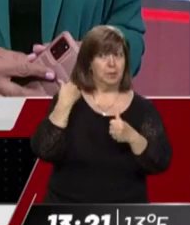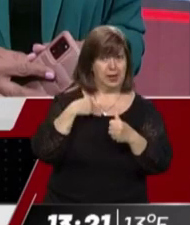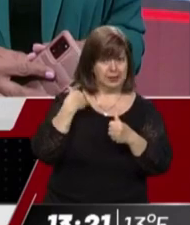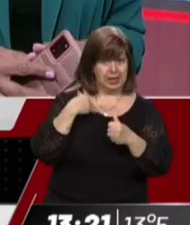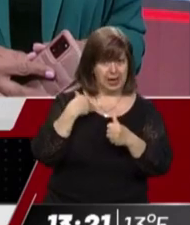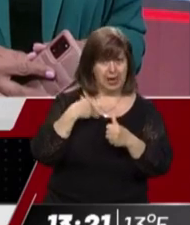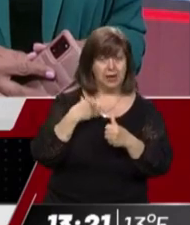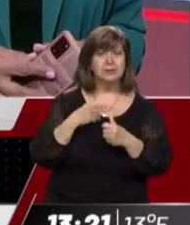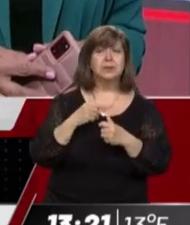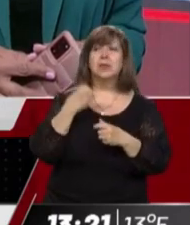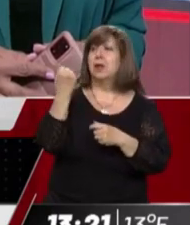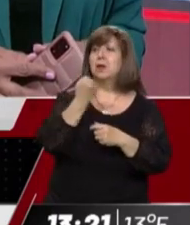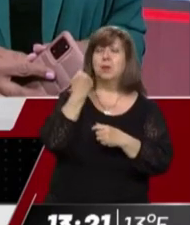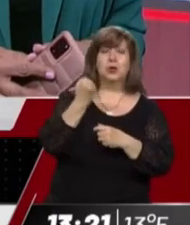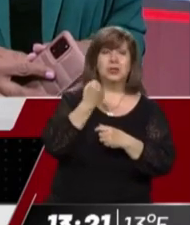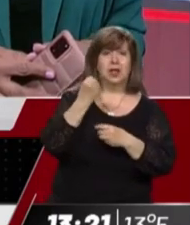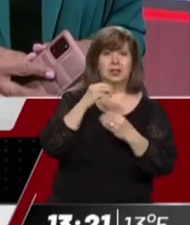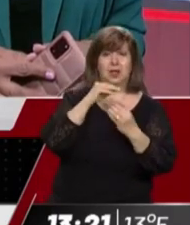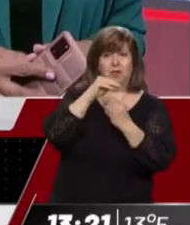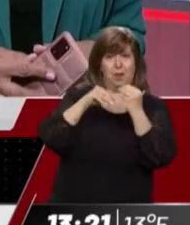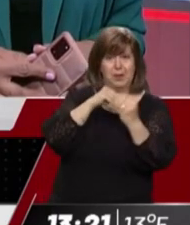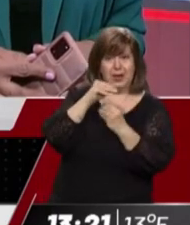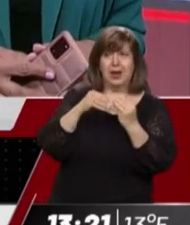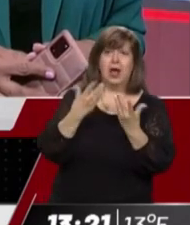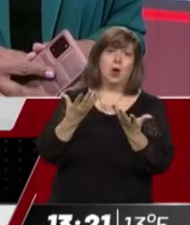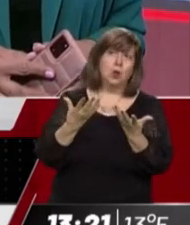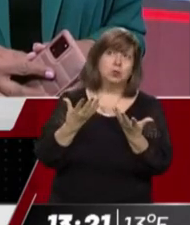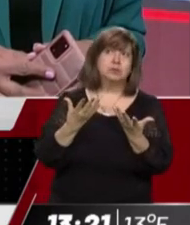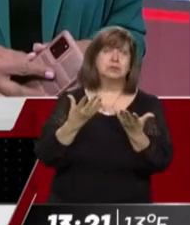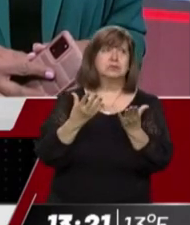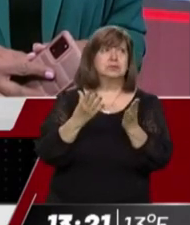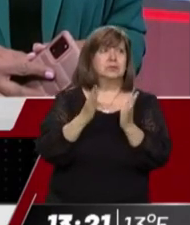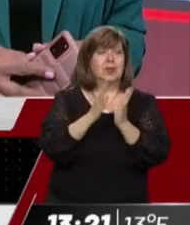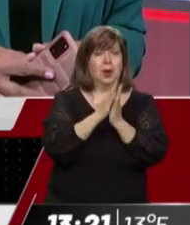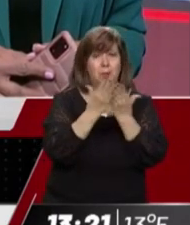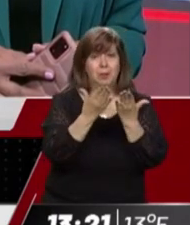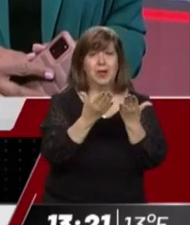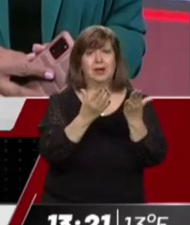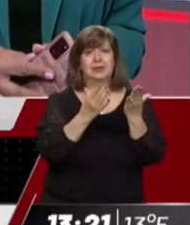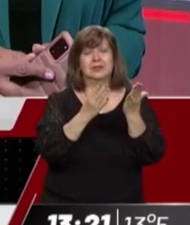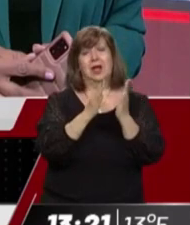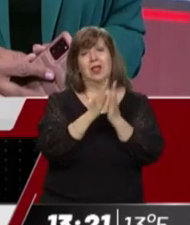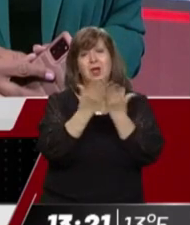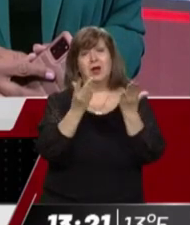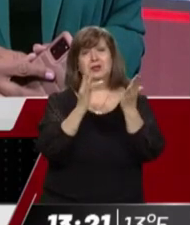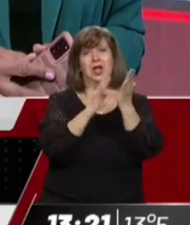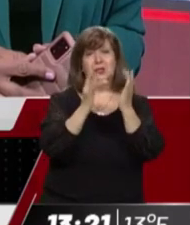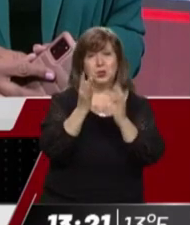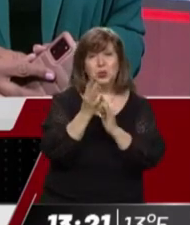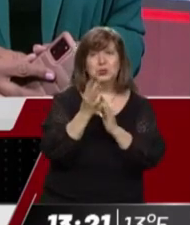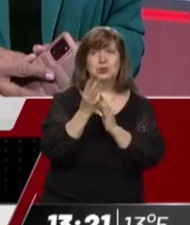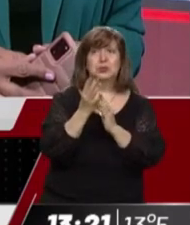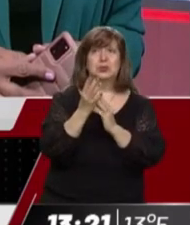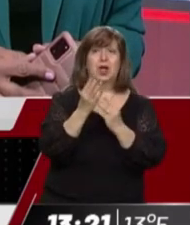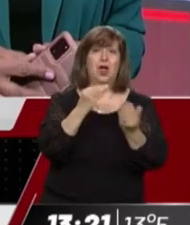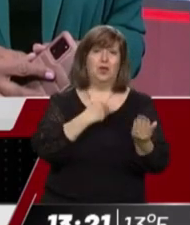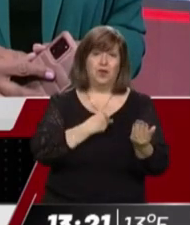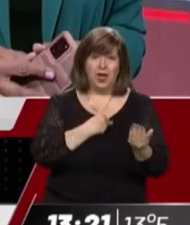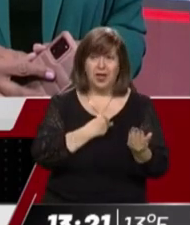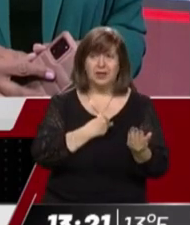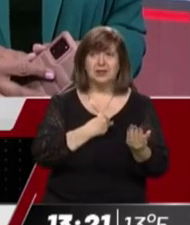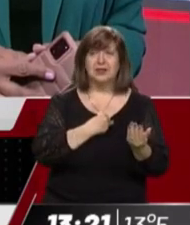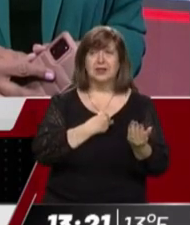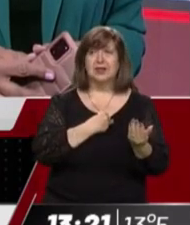el tema de la contención en situaciones como estas. Este último testimonio, aferrándose tal vez a Dios y a la fe, pero eso, ¿no?